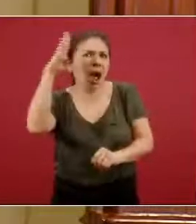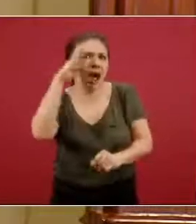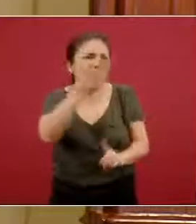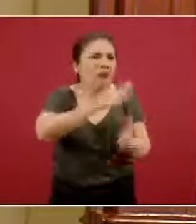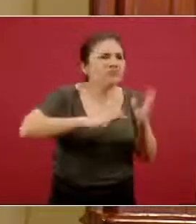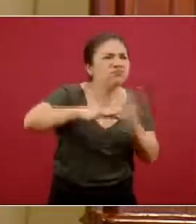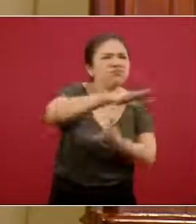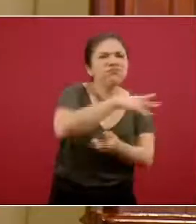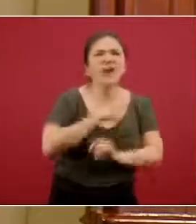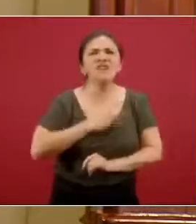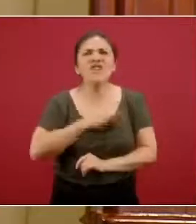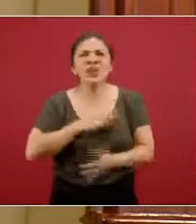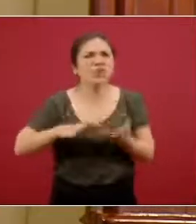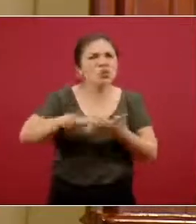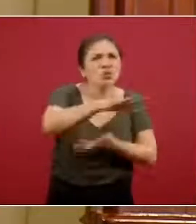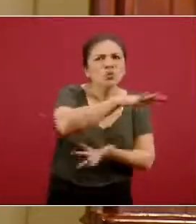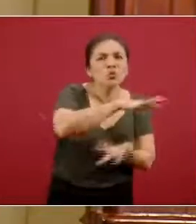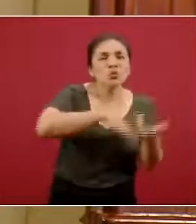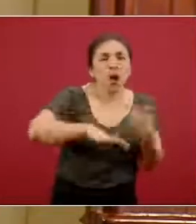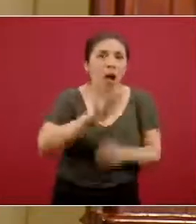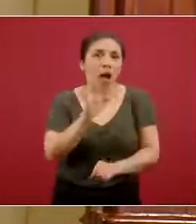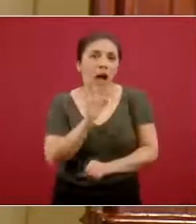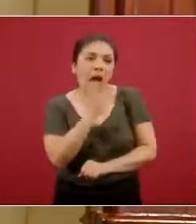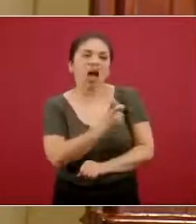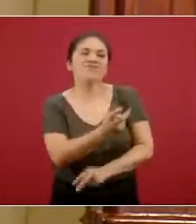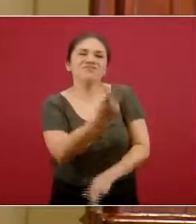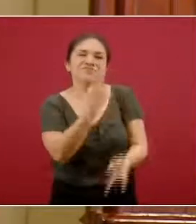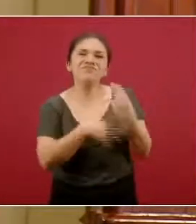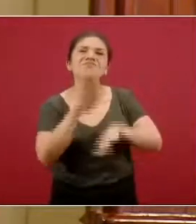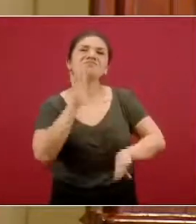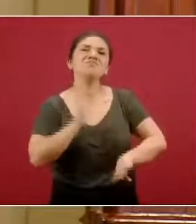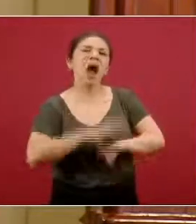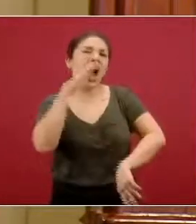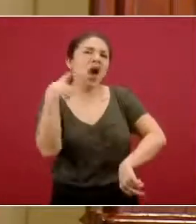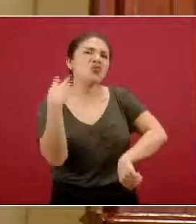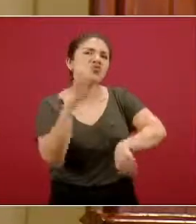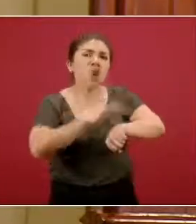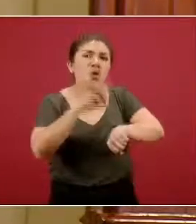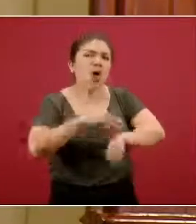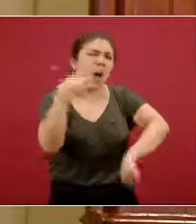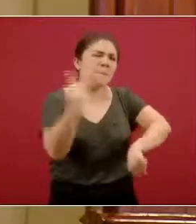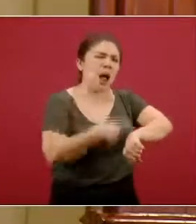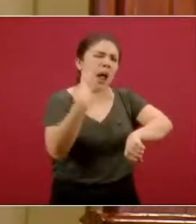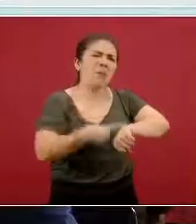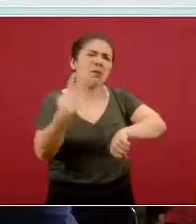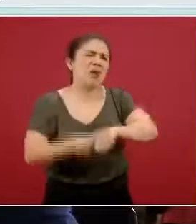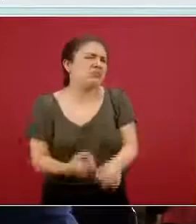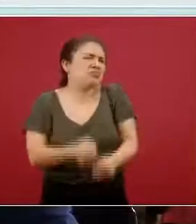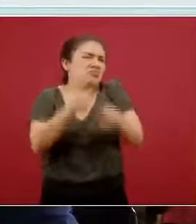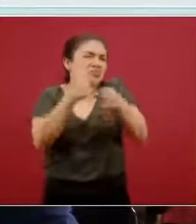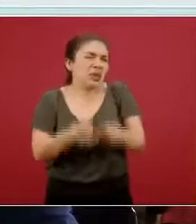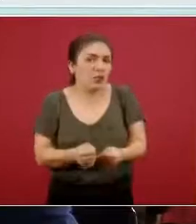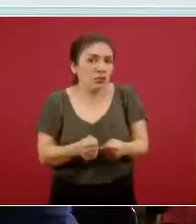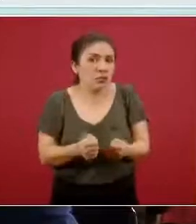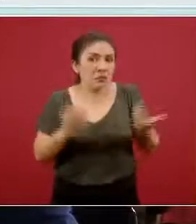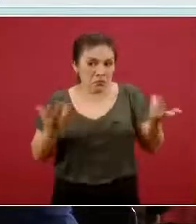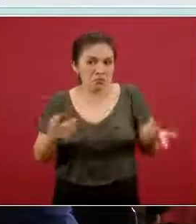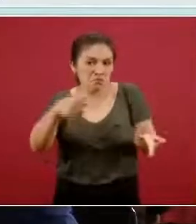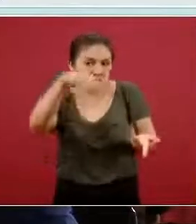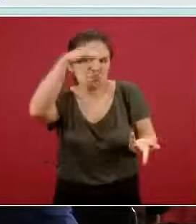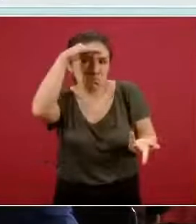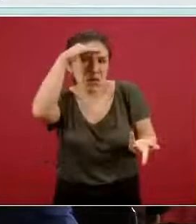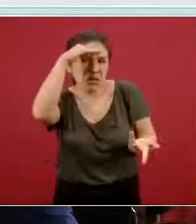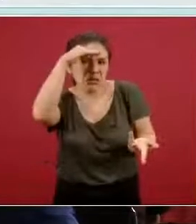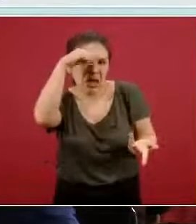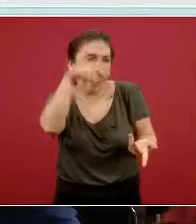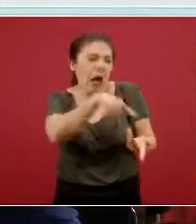circulación constante, pudiera generarse mayor carga infectiva. Esto pudiera uno pensar